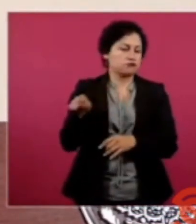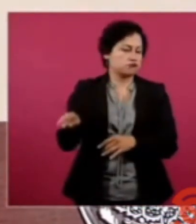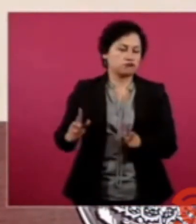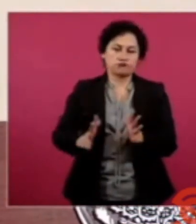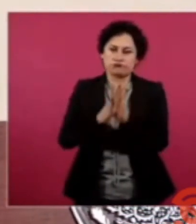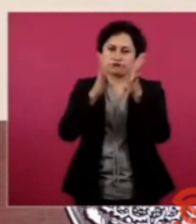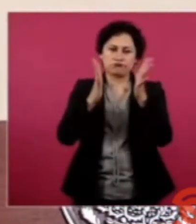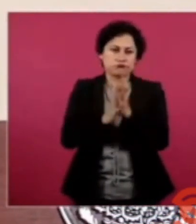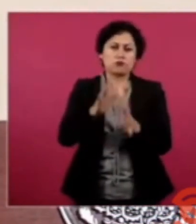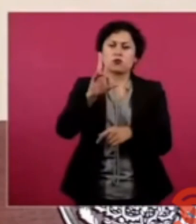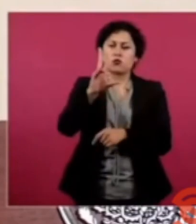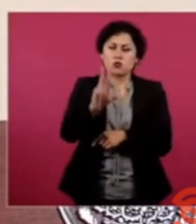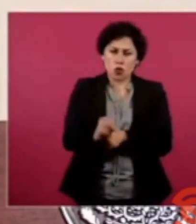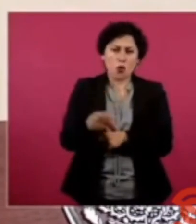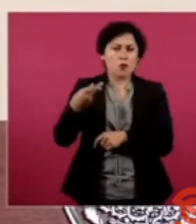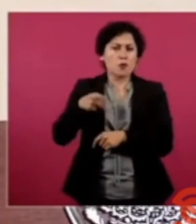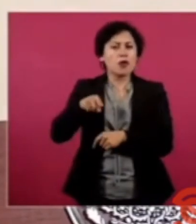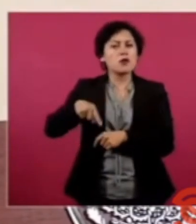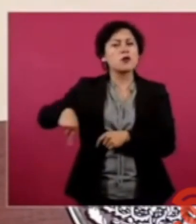pero apoyan